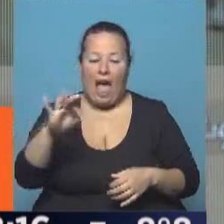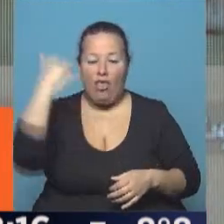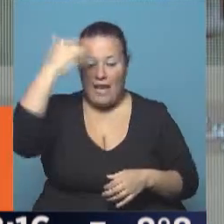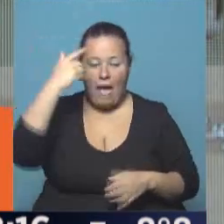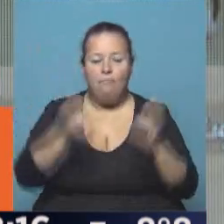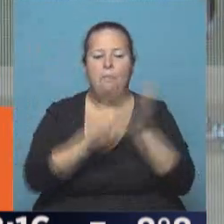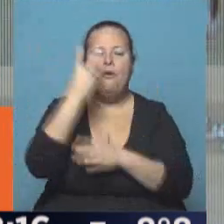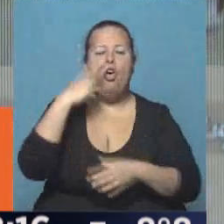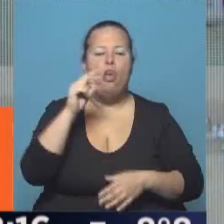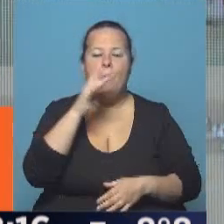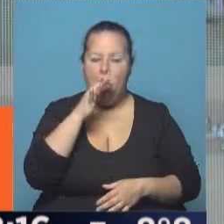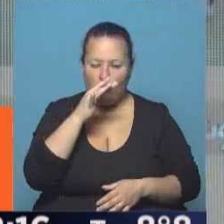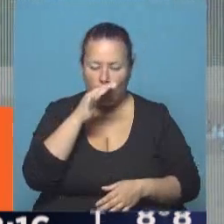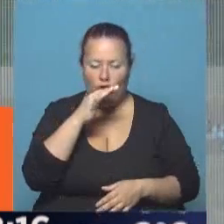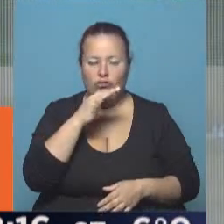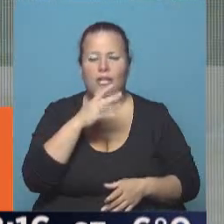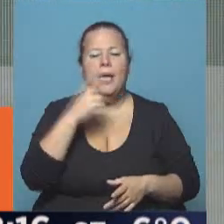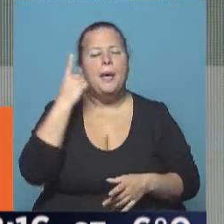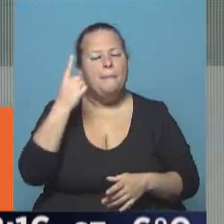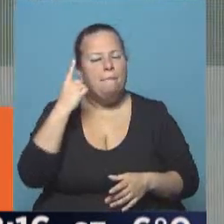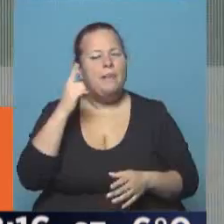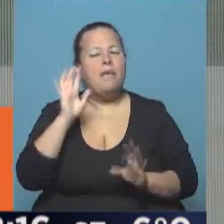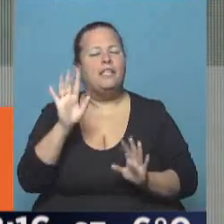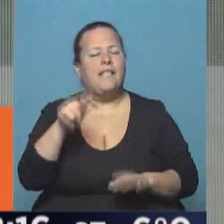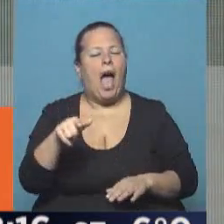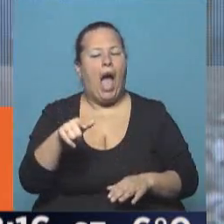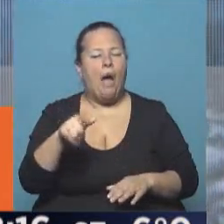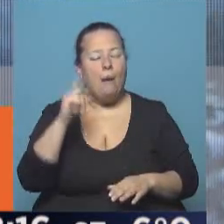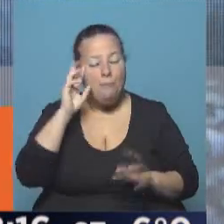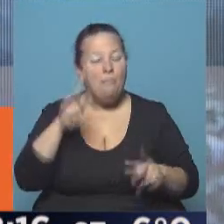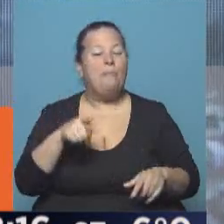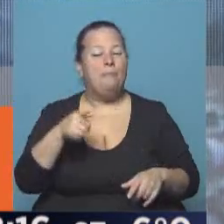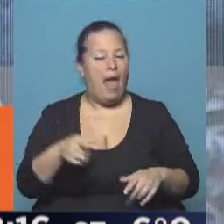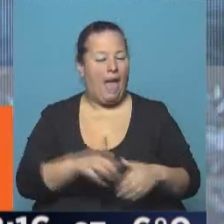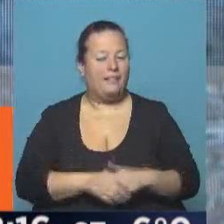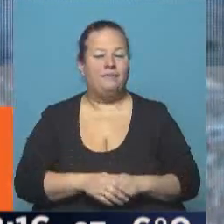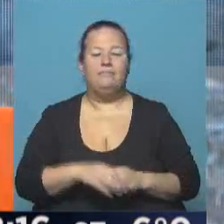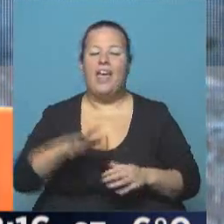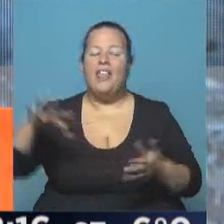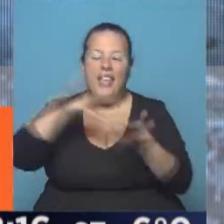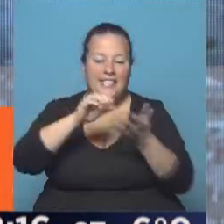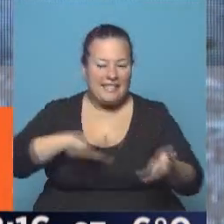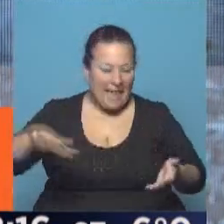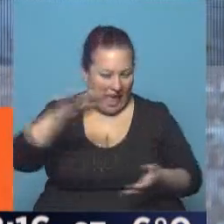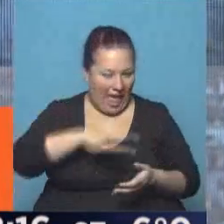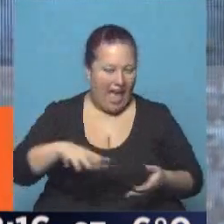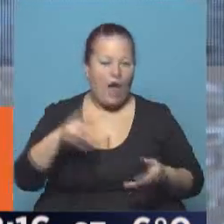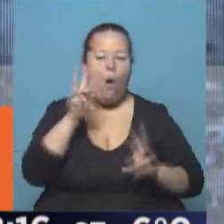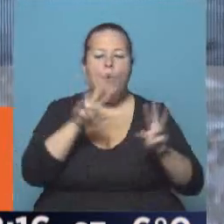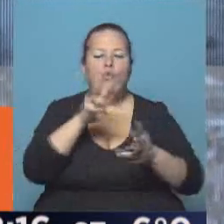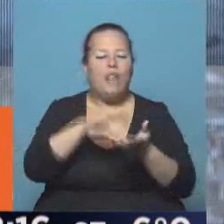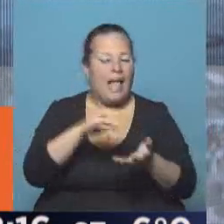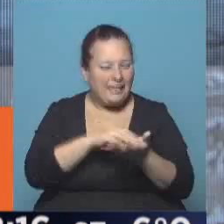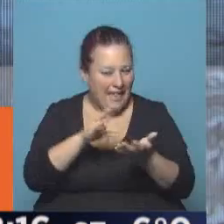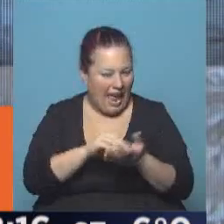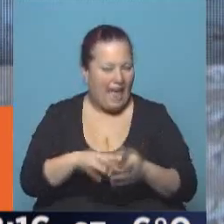el 2014 y en un principio tenía una idea territorial, ¿no? De conseguir un territorio